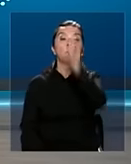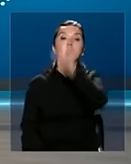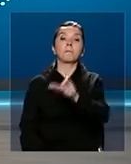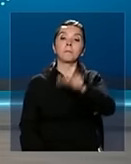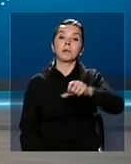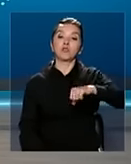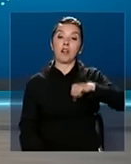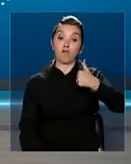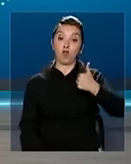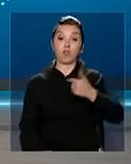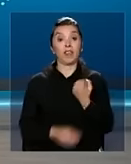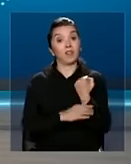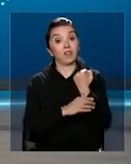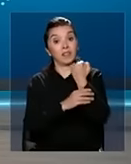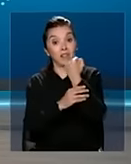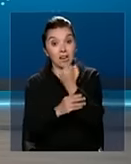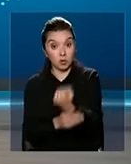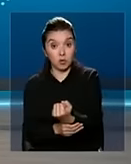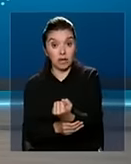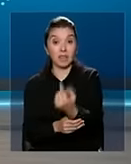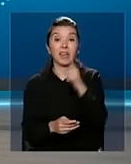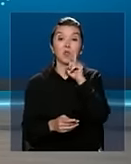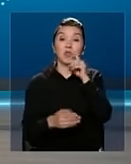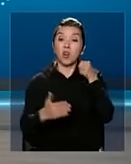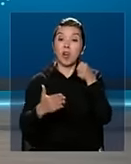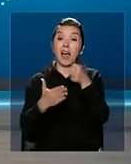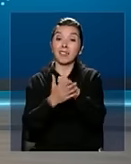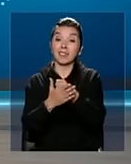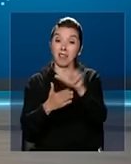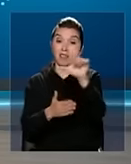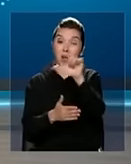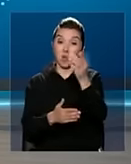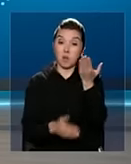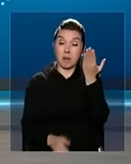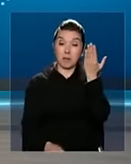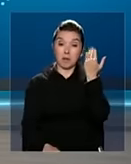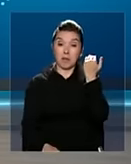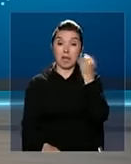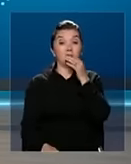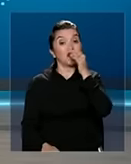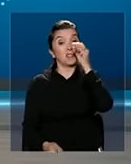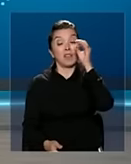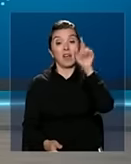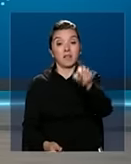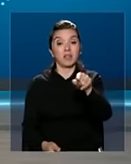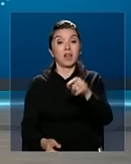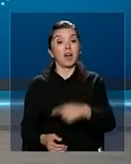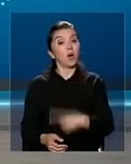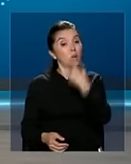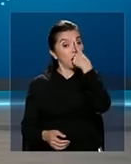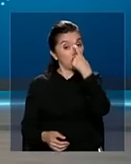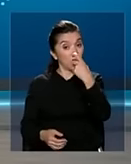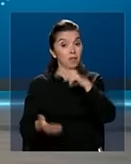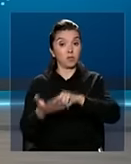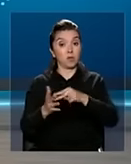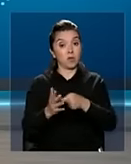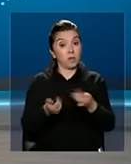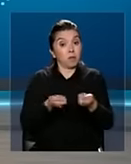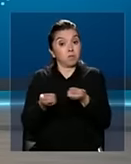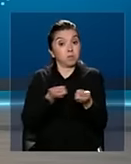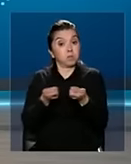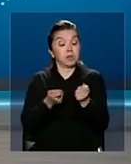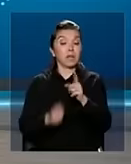Por incendios forestales y que sufrieron un accidente el pasado lunes, denuncian que ahora se encuentran en graves problemas económicos,